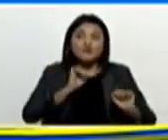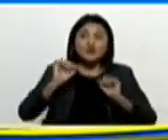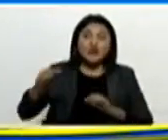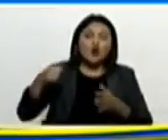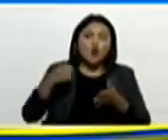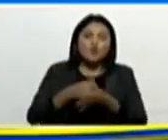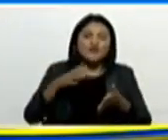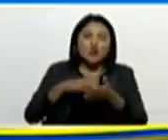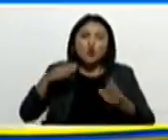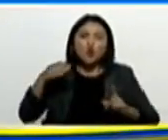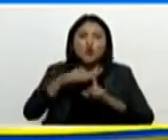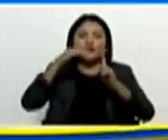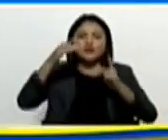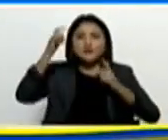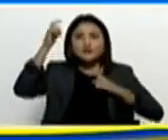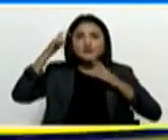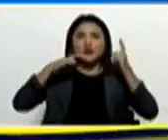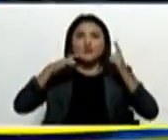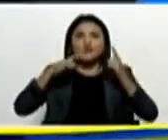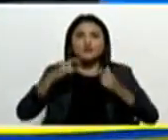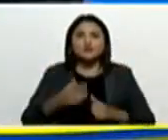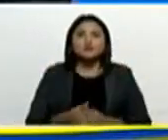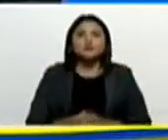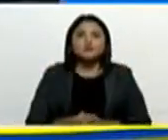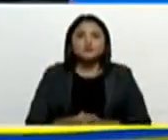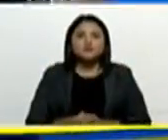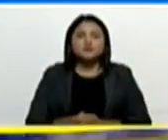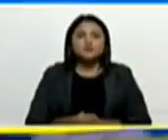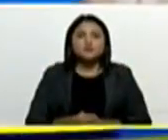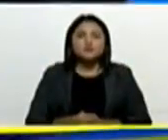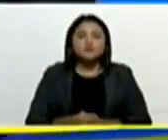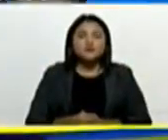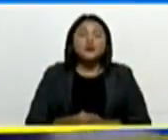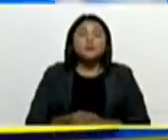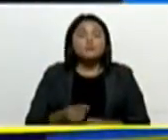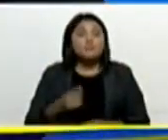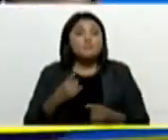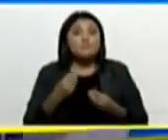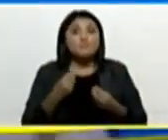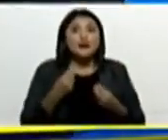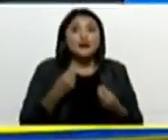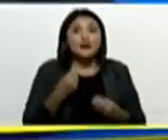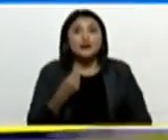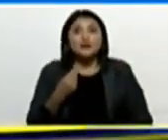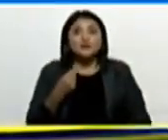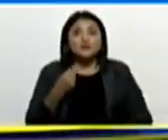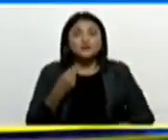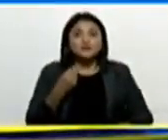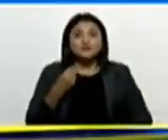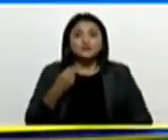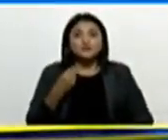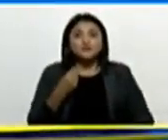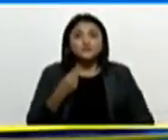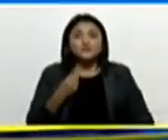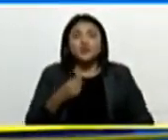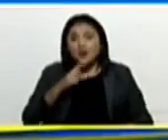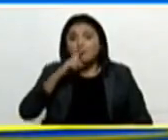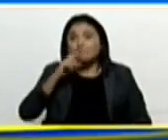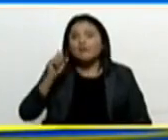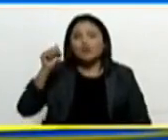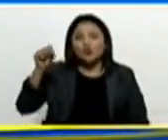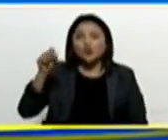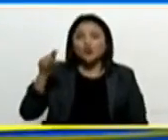Chávez y para que nuestro hermano, el presidente, comandante en jefe, Nicolás